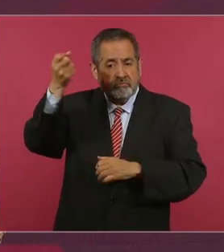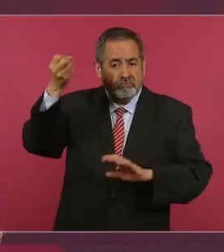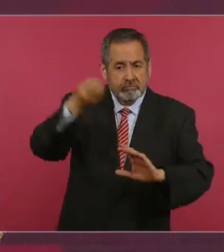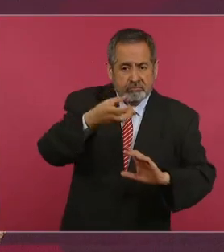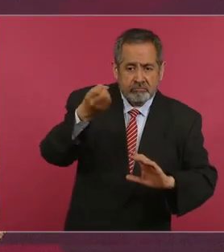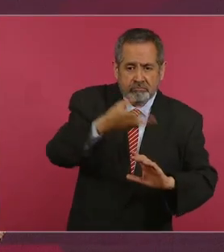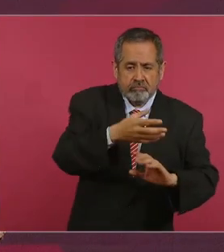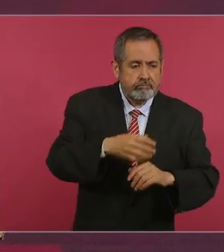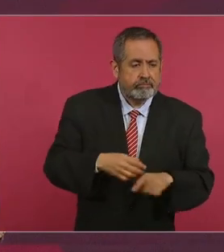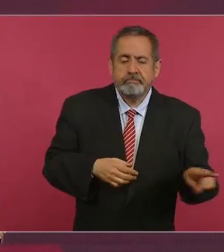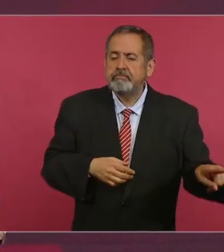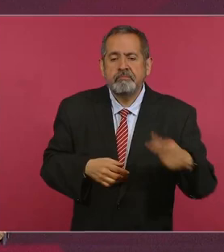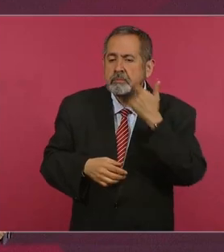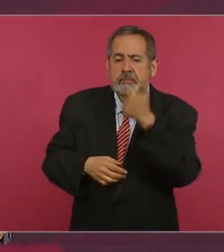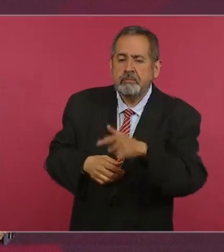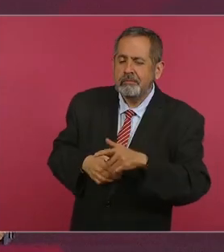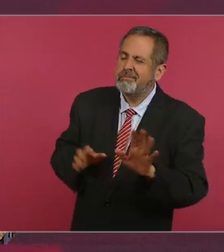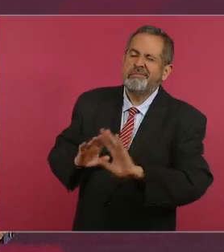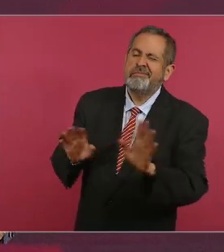No quisieron.